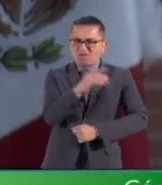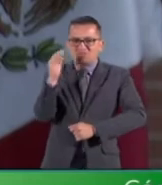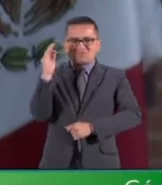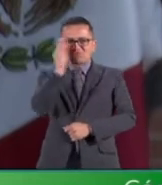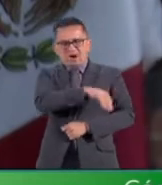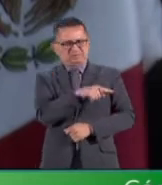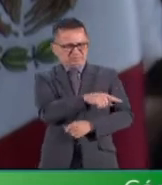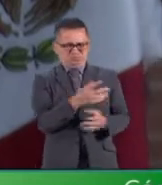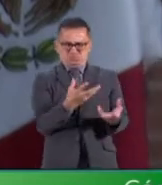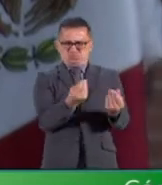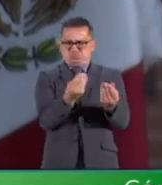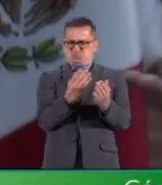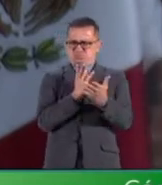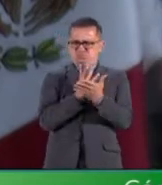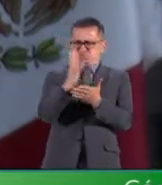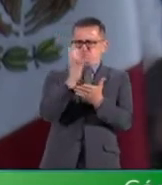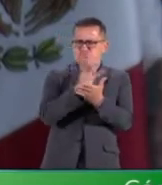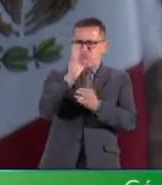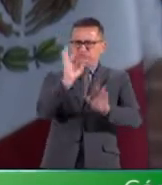sobrerepresentada